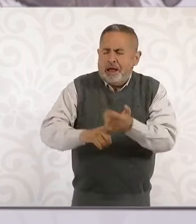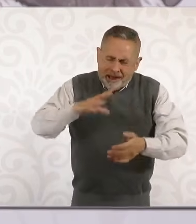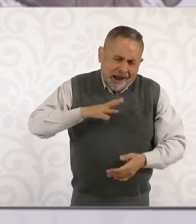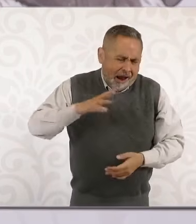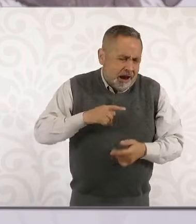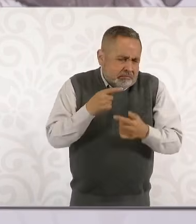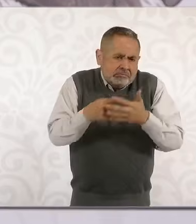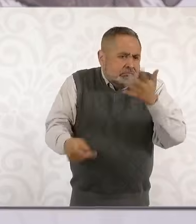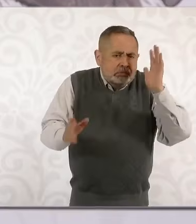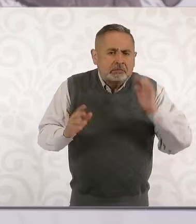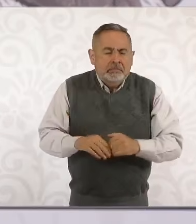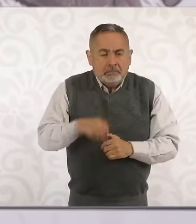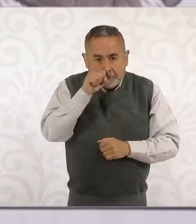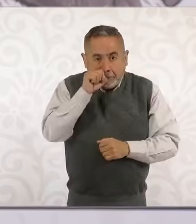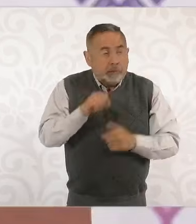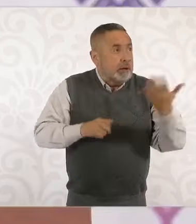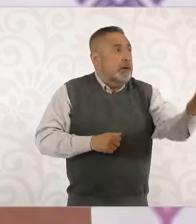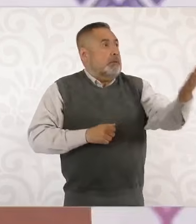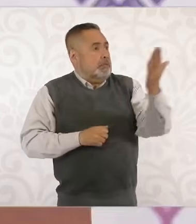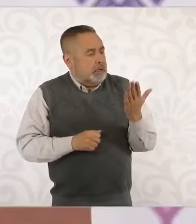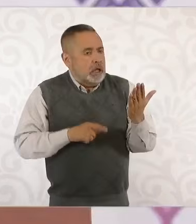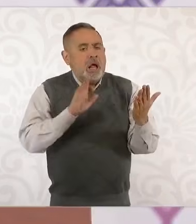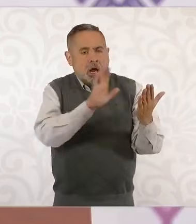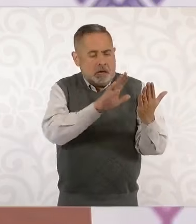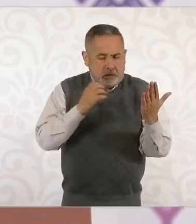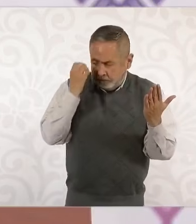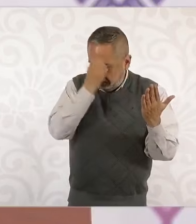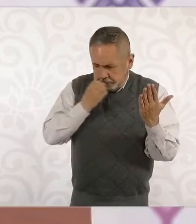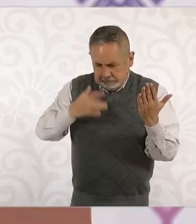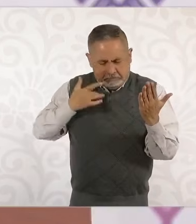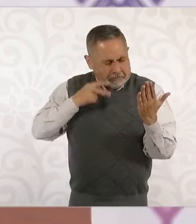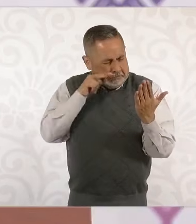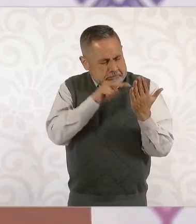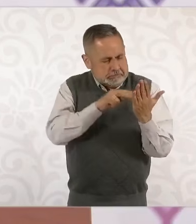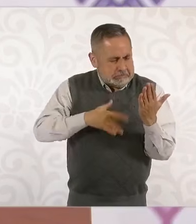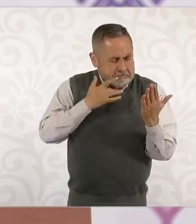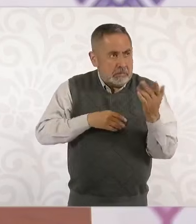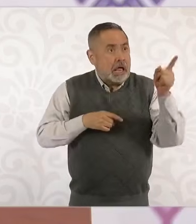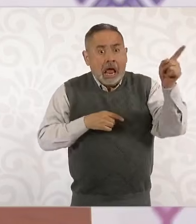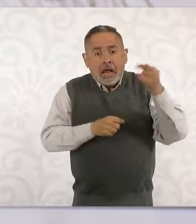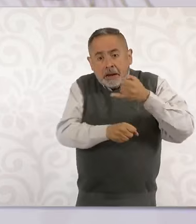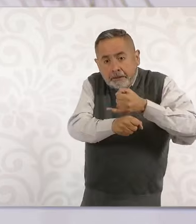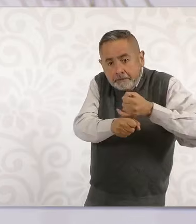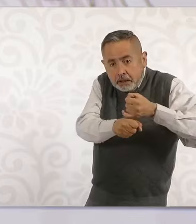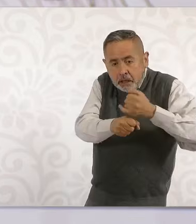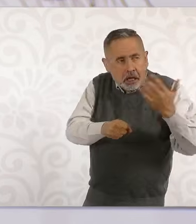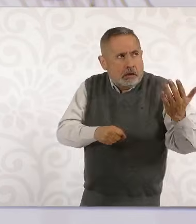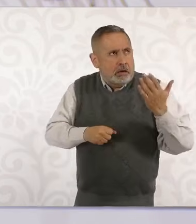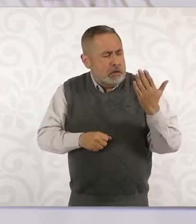la evaluación a solicitud si tienen ellos una investigación en los Estados